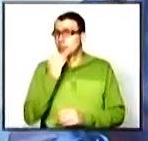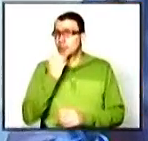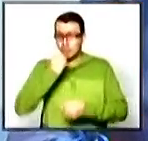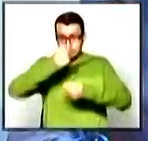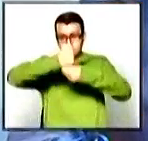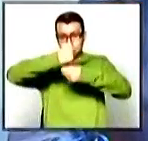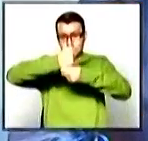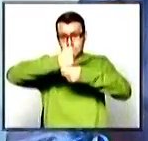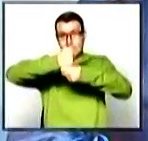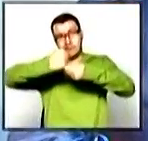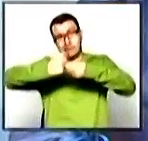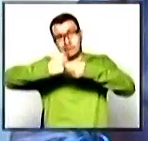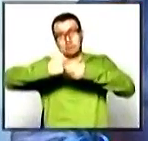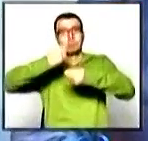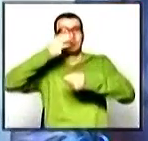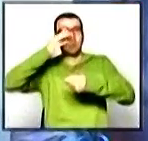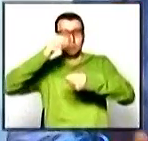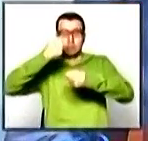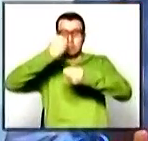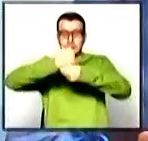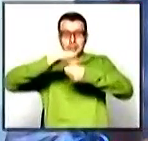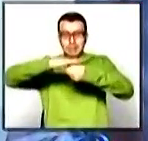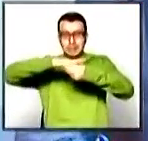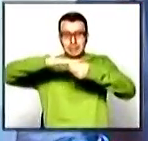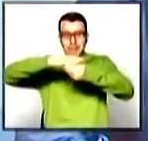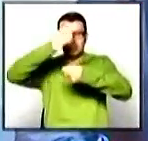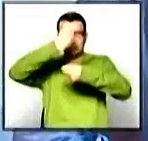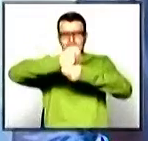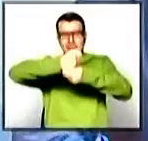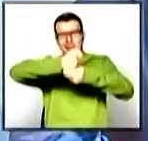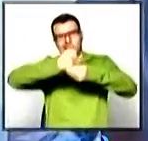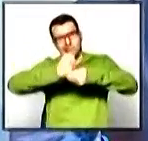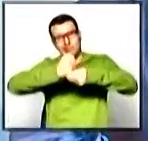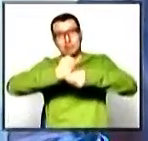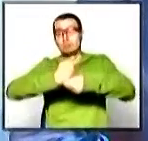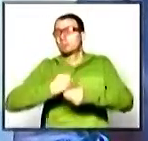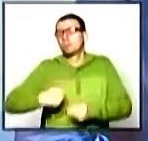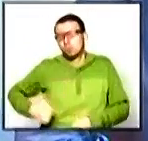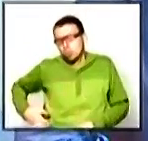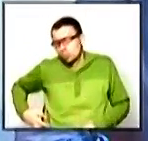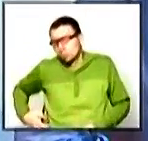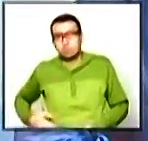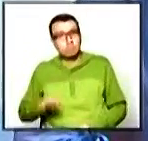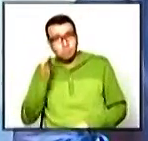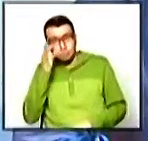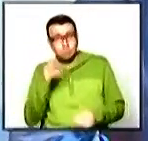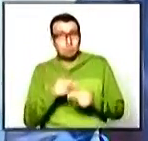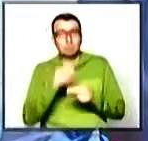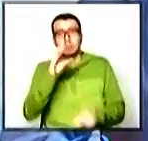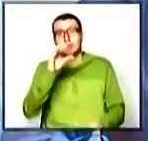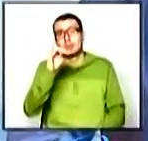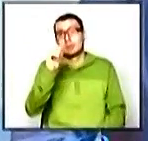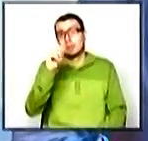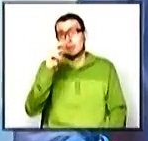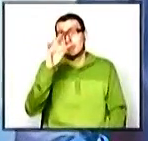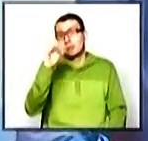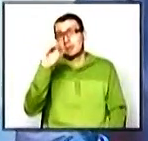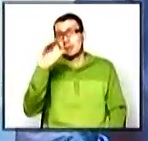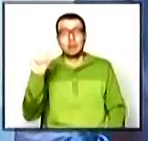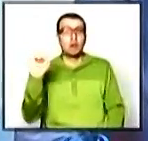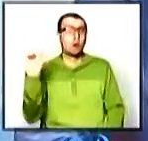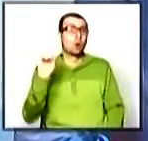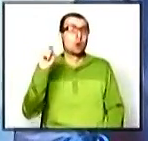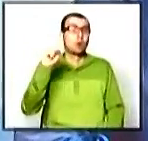vértebra. Machaca el nervio y empieza un dolor, llamado ciática, llamado neuralgia del